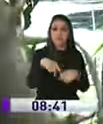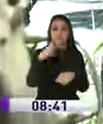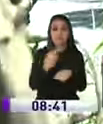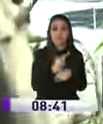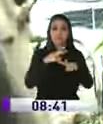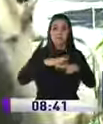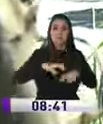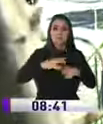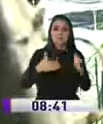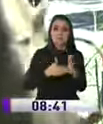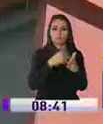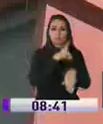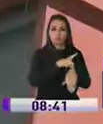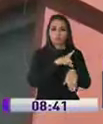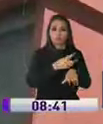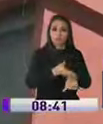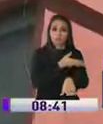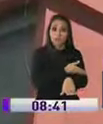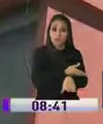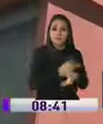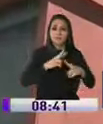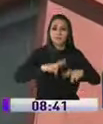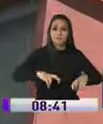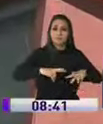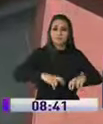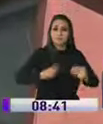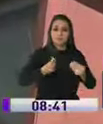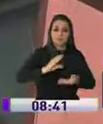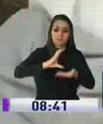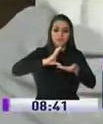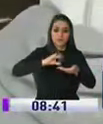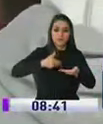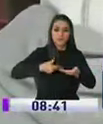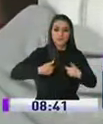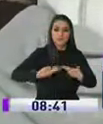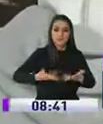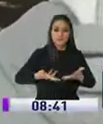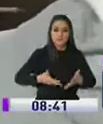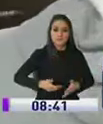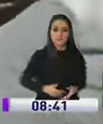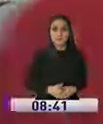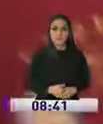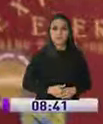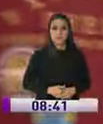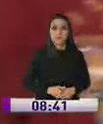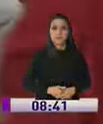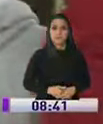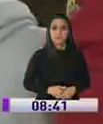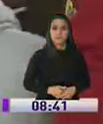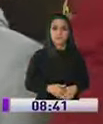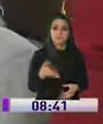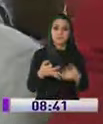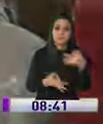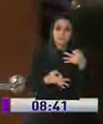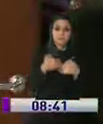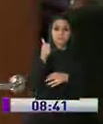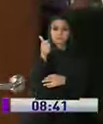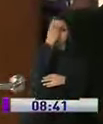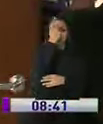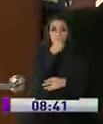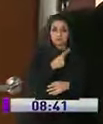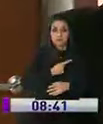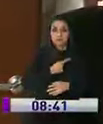del galeno, pues también es investigado por asociación ilícita. El juez ha decidido que no existen